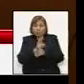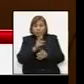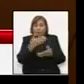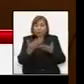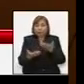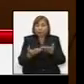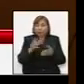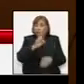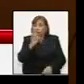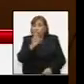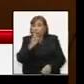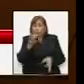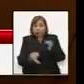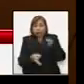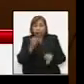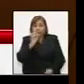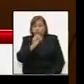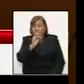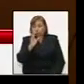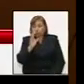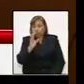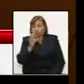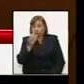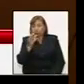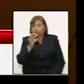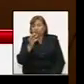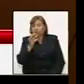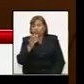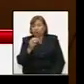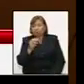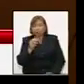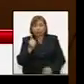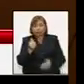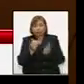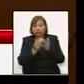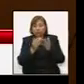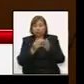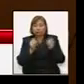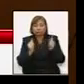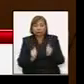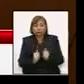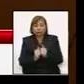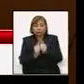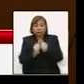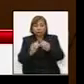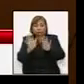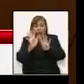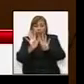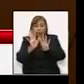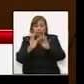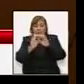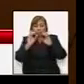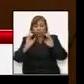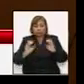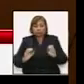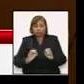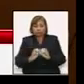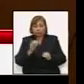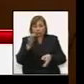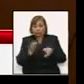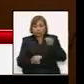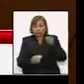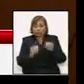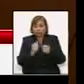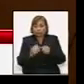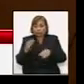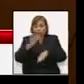mediante resolución judicial 02 del 16 de abril, que es esta, para cuyo efecto se acompaña 9 copias certificadas de la resolución judicial en